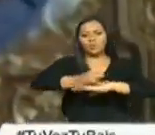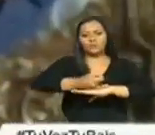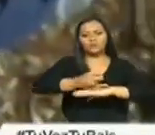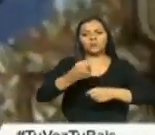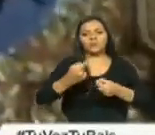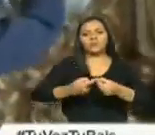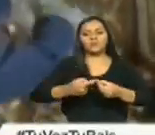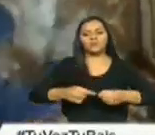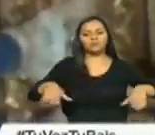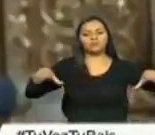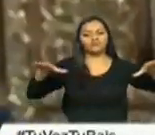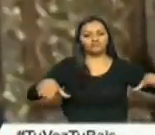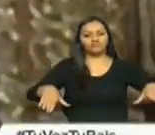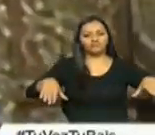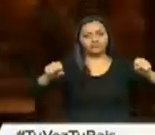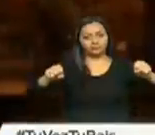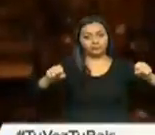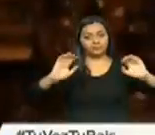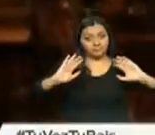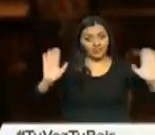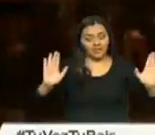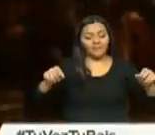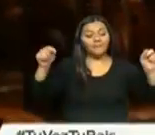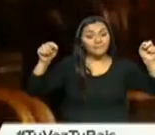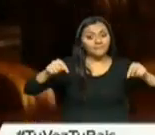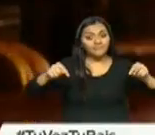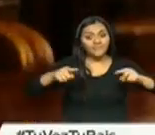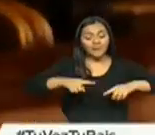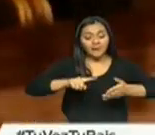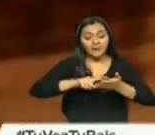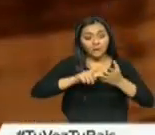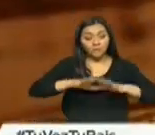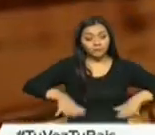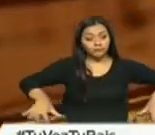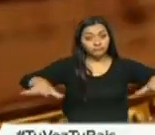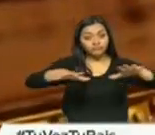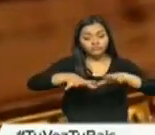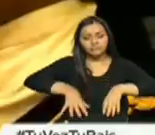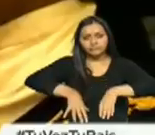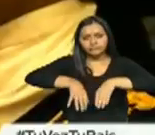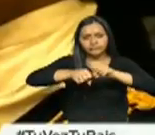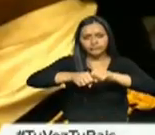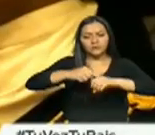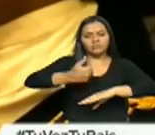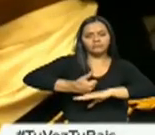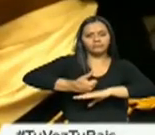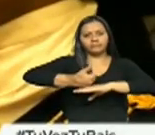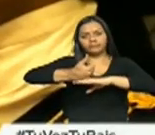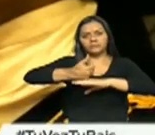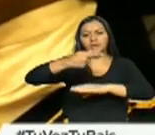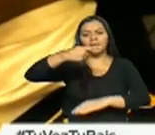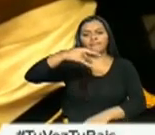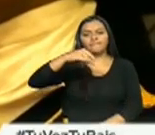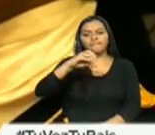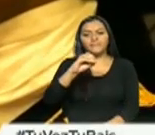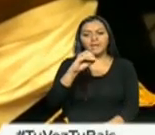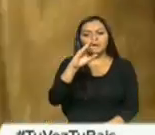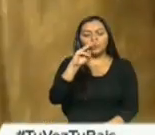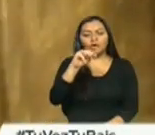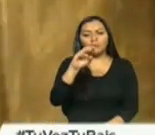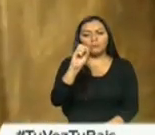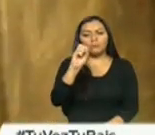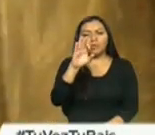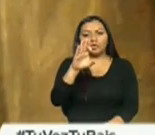Quito. En esa junta, presidida por el marqués de Selva Alegre, don Juan Pío Montúfar,